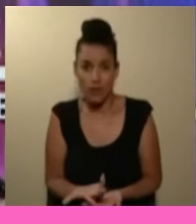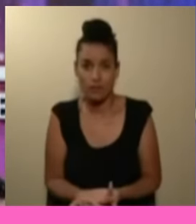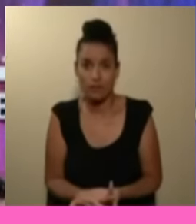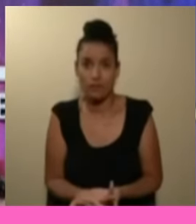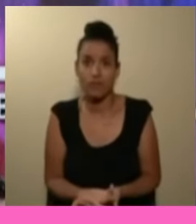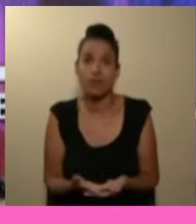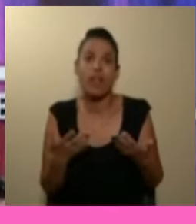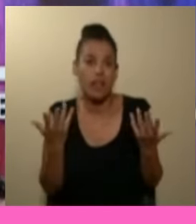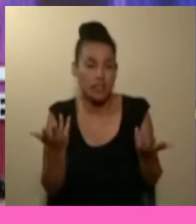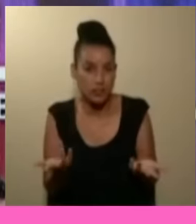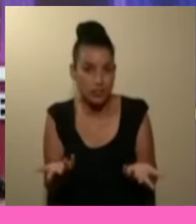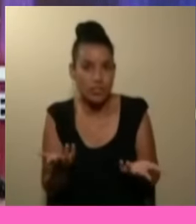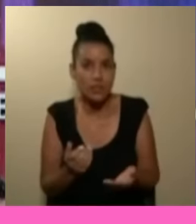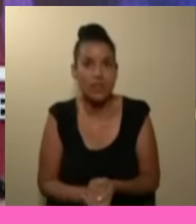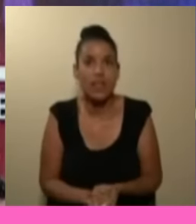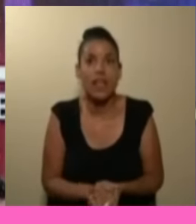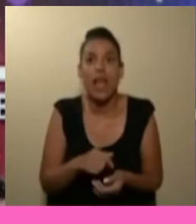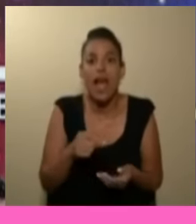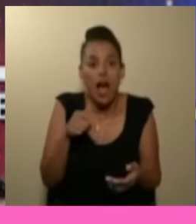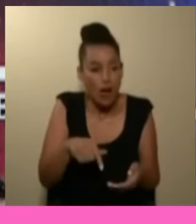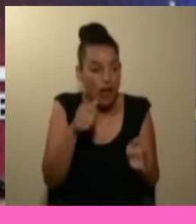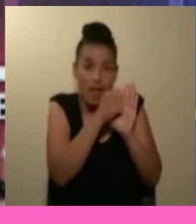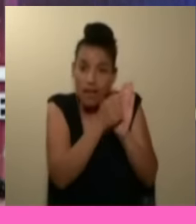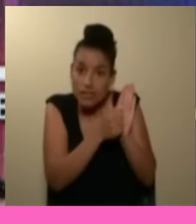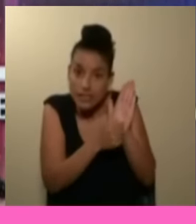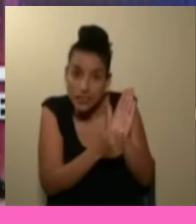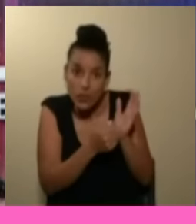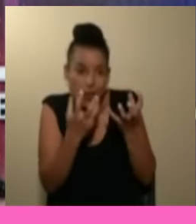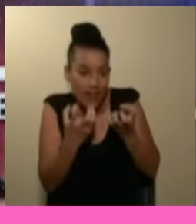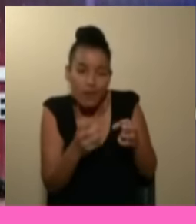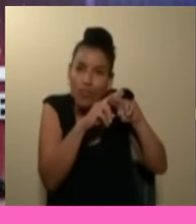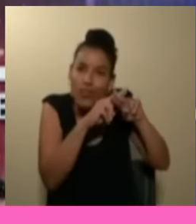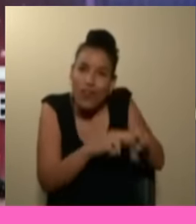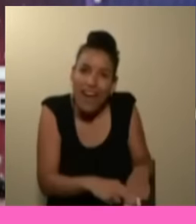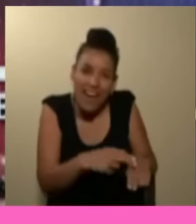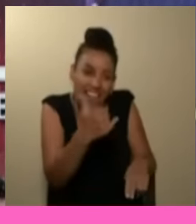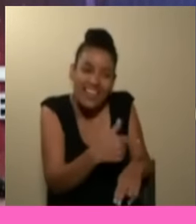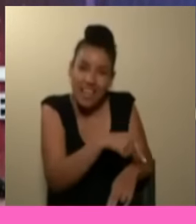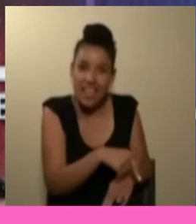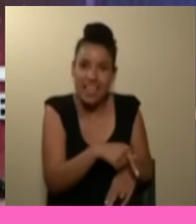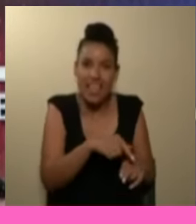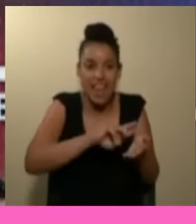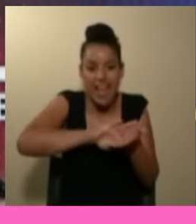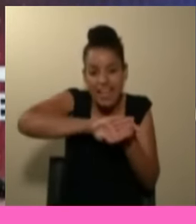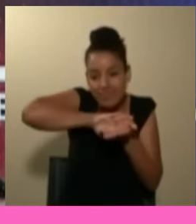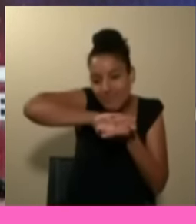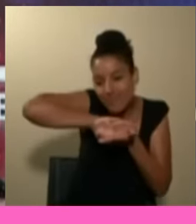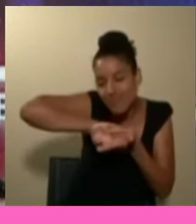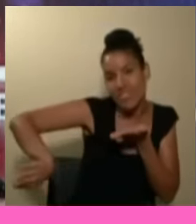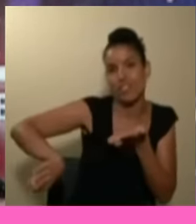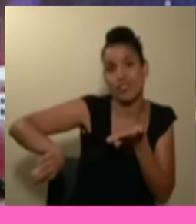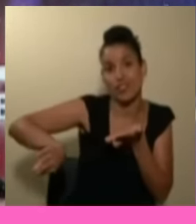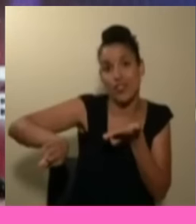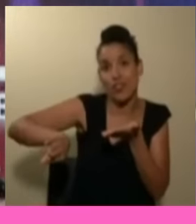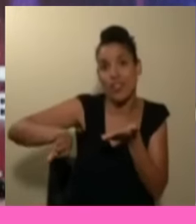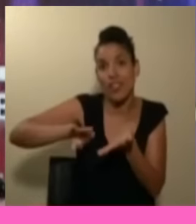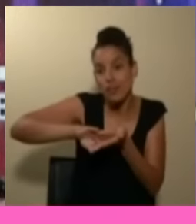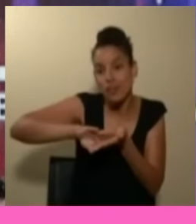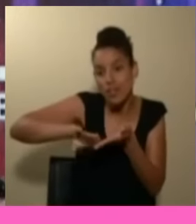es lo que hace esencialmente, qué es lo que está en estos artículos que queremos anular? La eliminación, la erradicación de